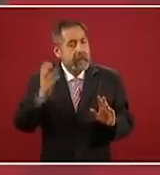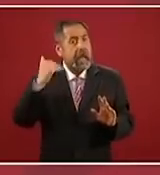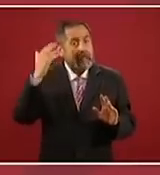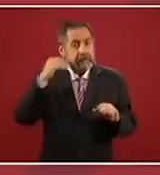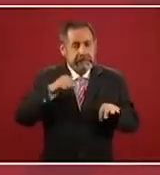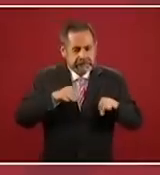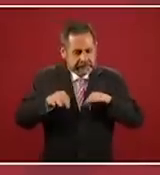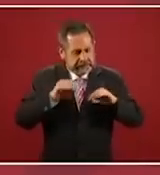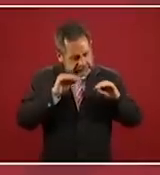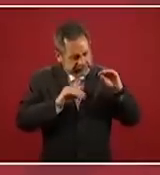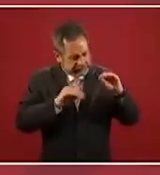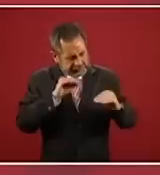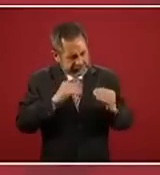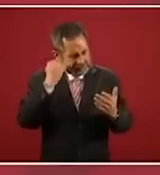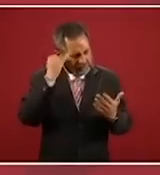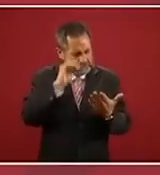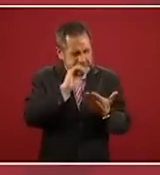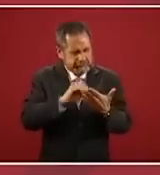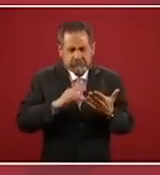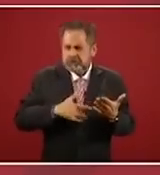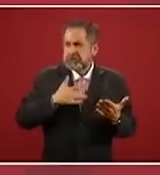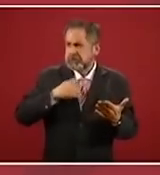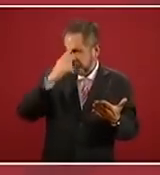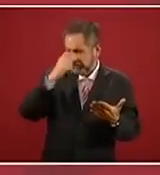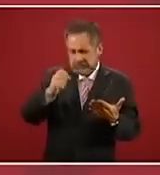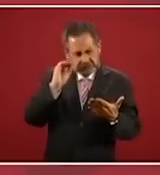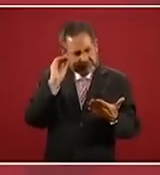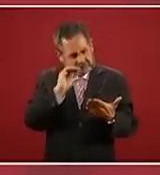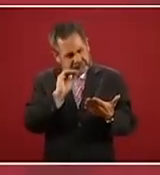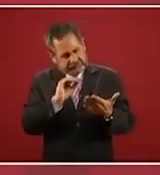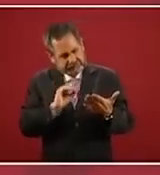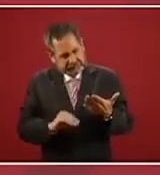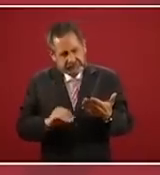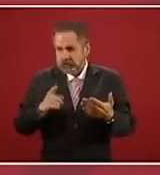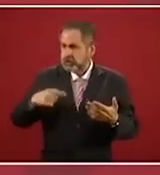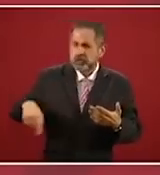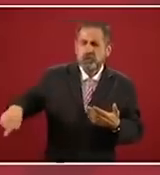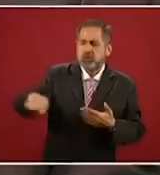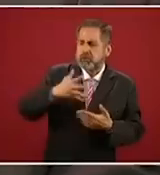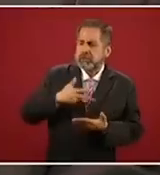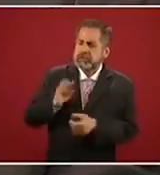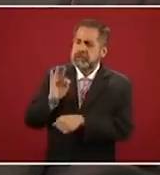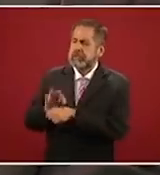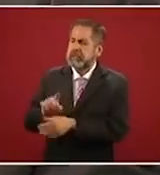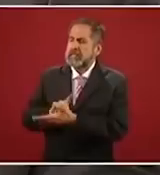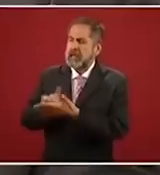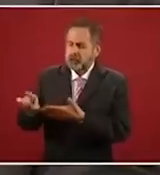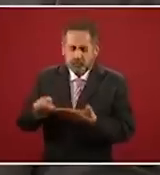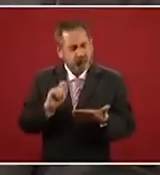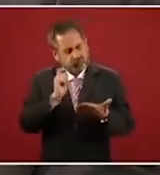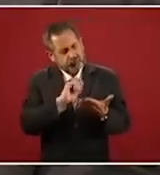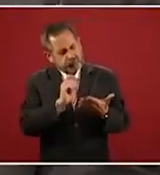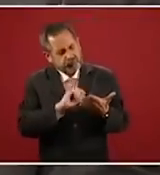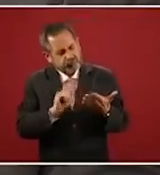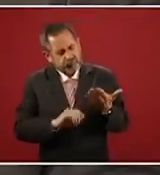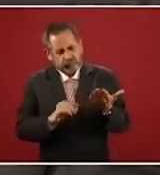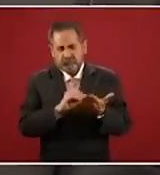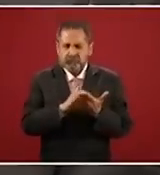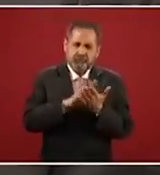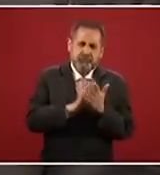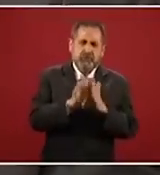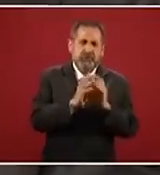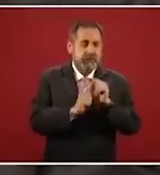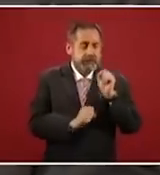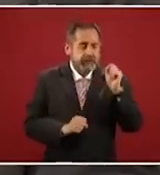trabajaron con convicciones para garantizar los derechos del pueblo como nunca, el derecho de